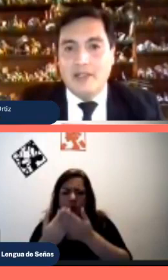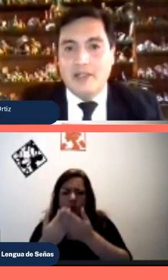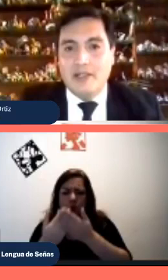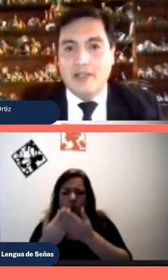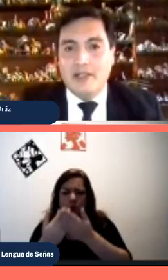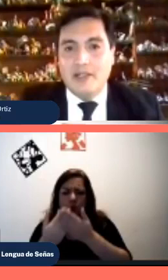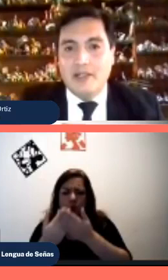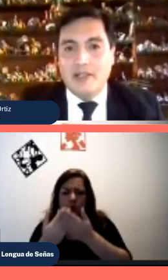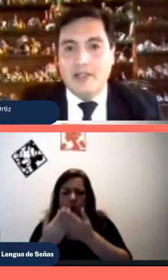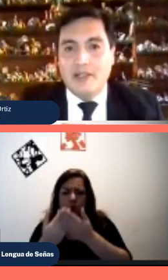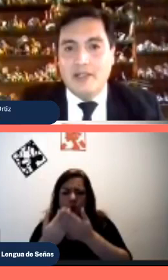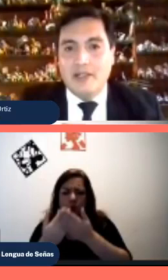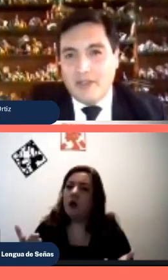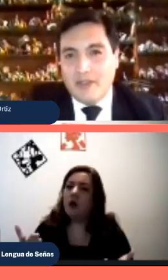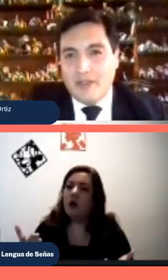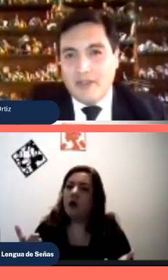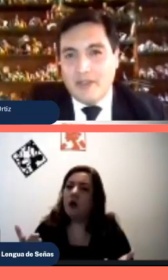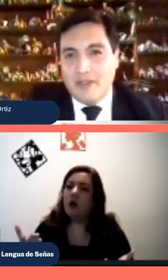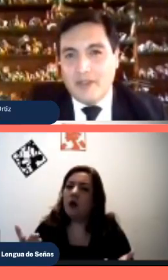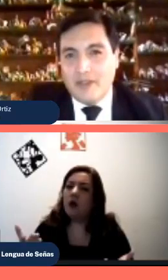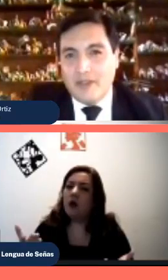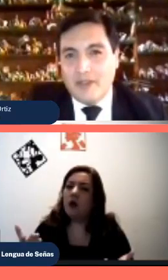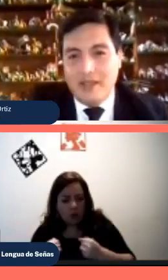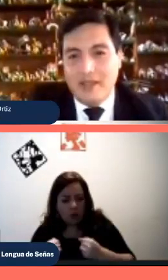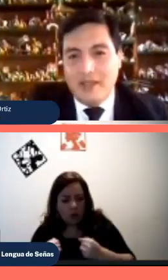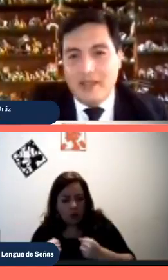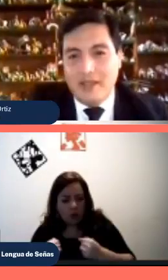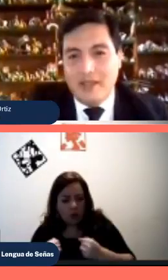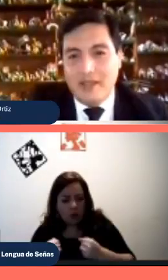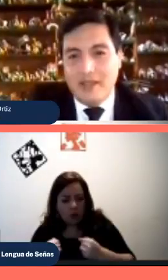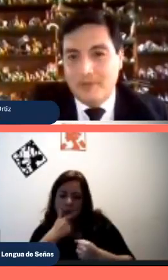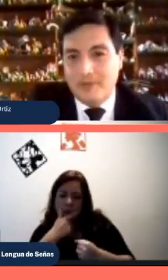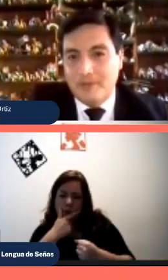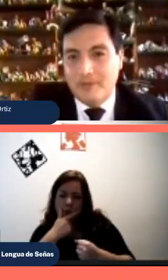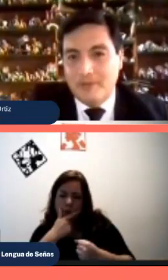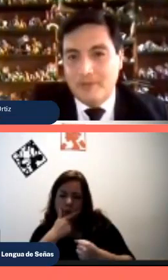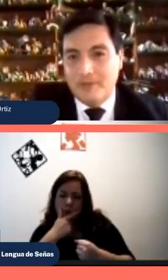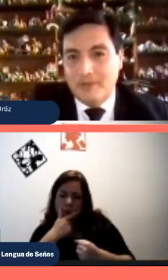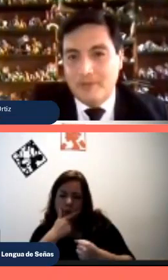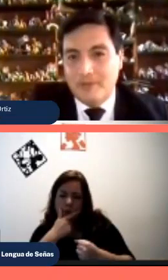significa que yo podría tal vez hacer un parque de dinosaurios